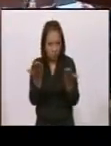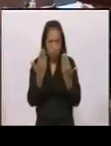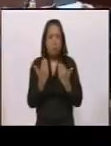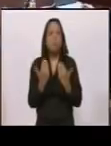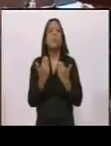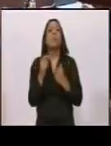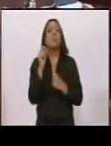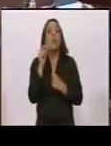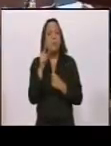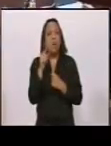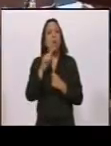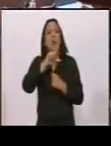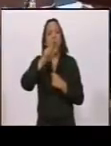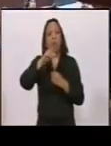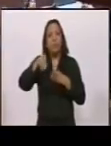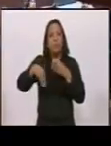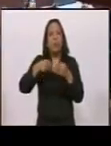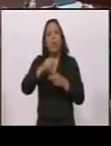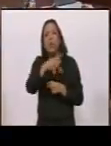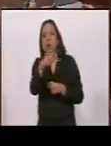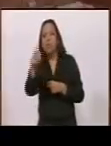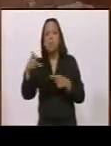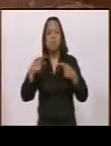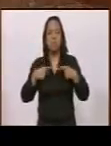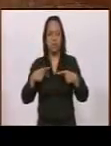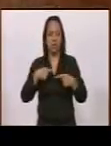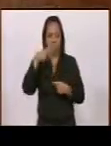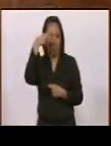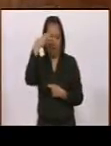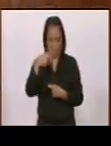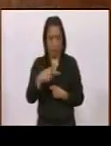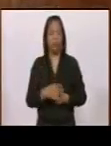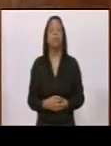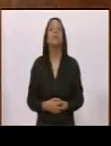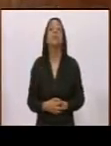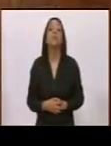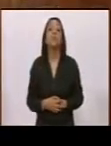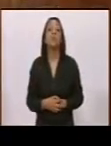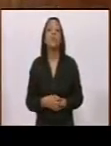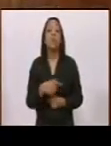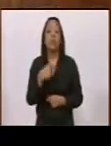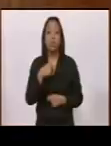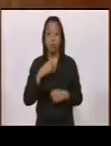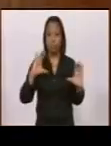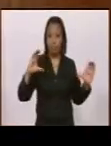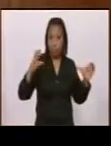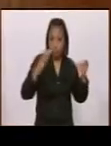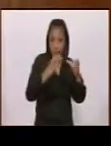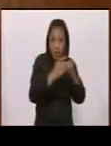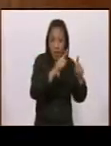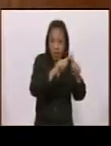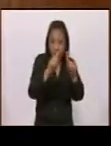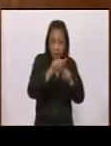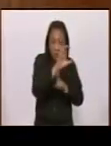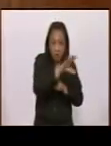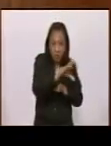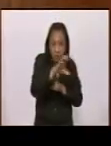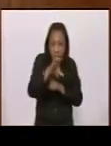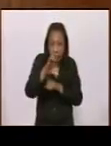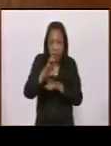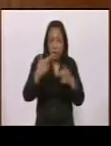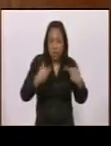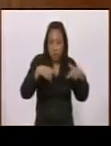tomar en cuenta a todos los mexicanos. Voy a reunirme con sectores